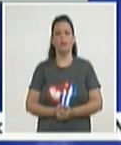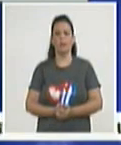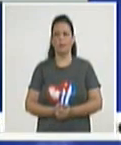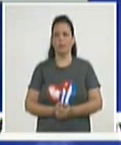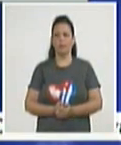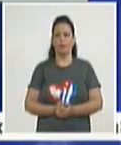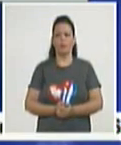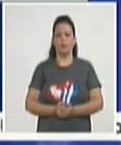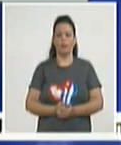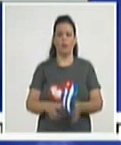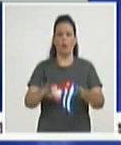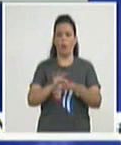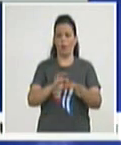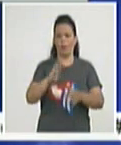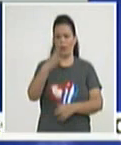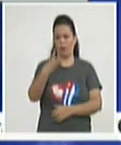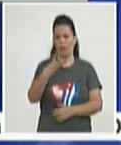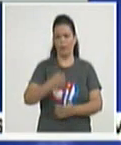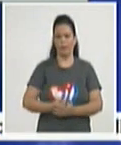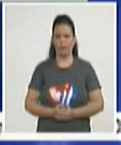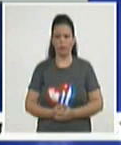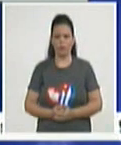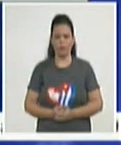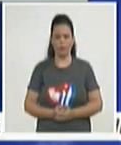confirma 3 positivos.